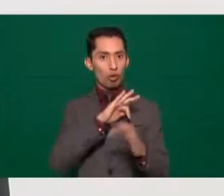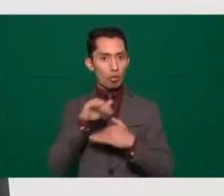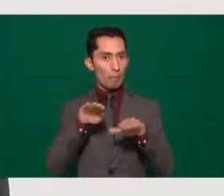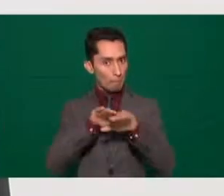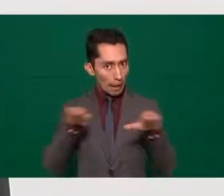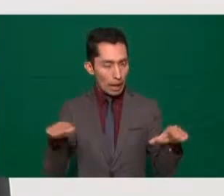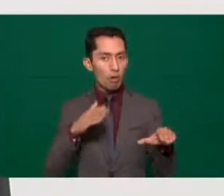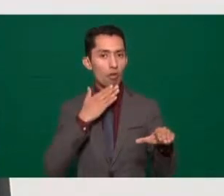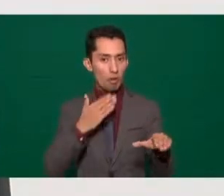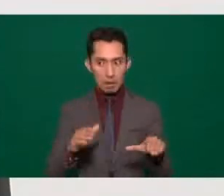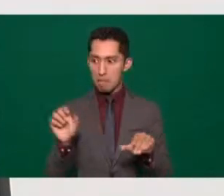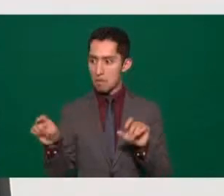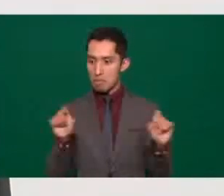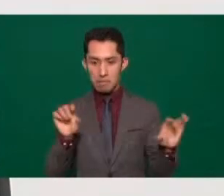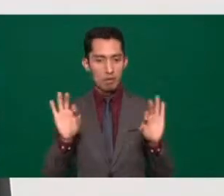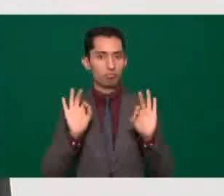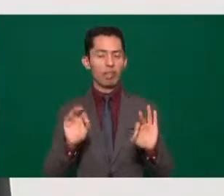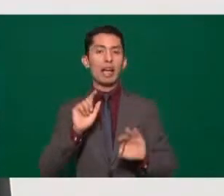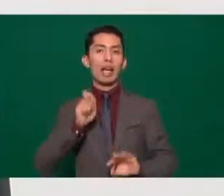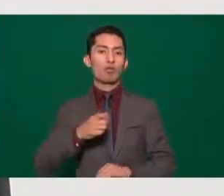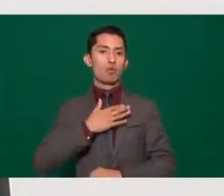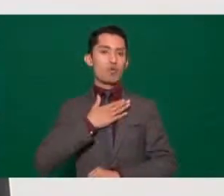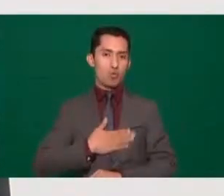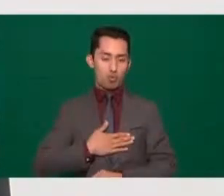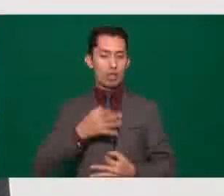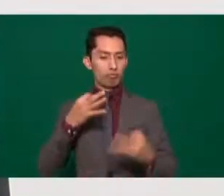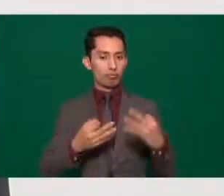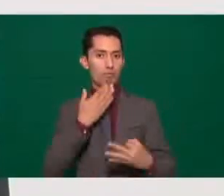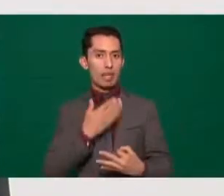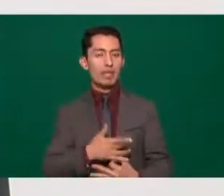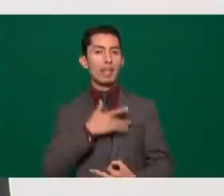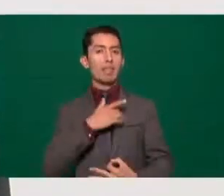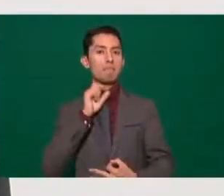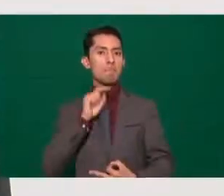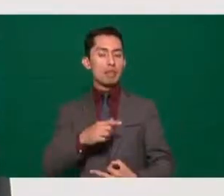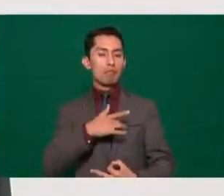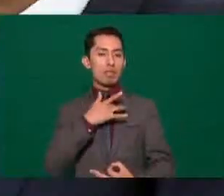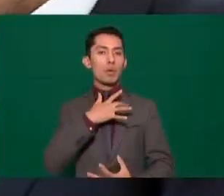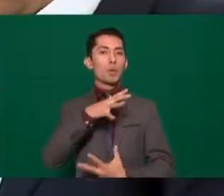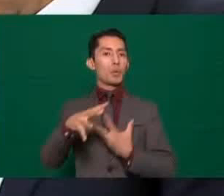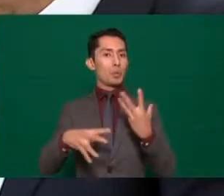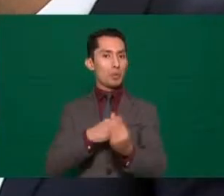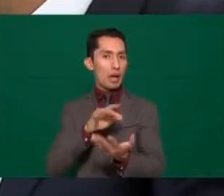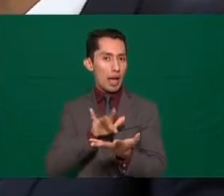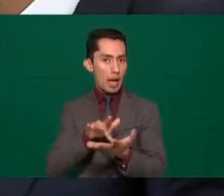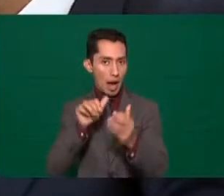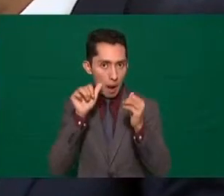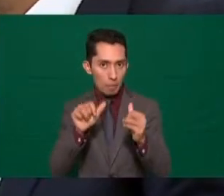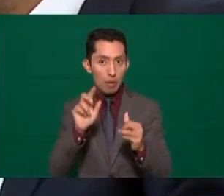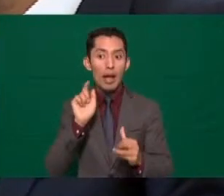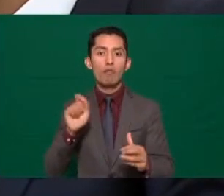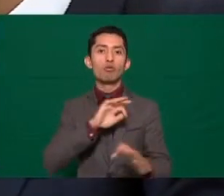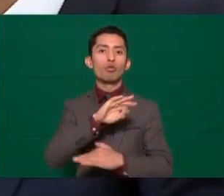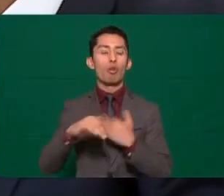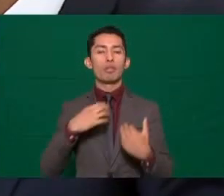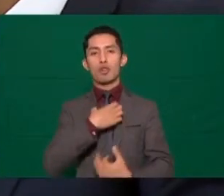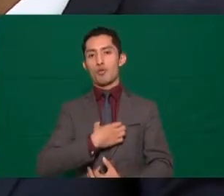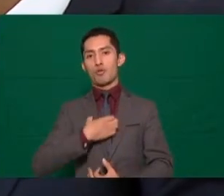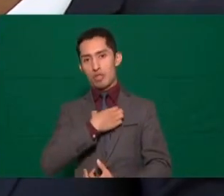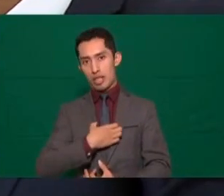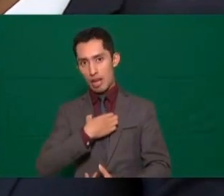Esa es la justicia, ese es el humanismo y esa es la felicidad, el